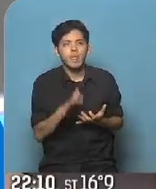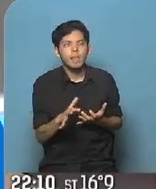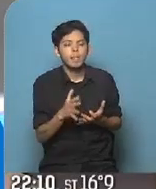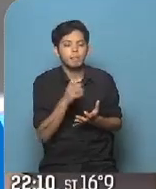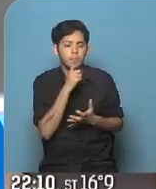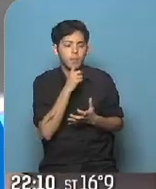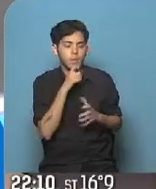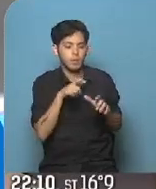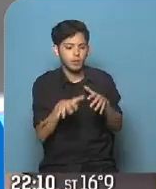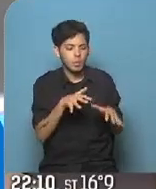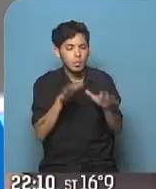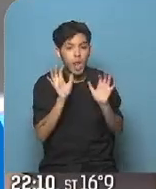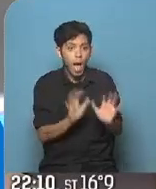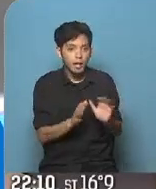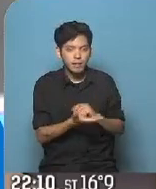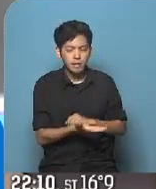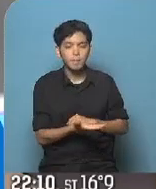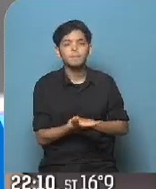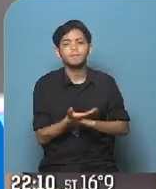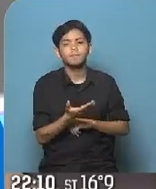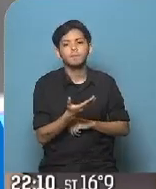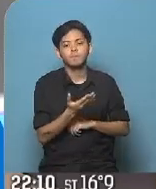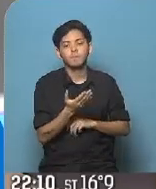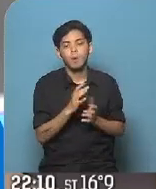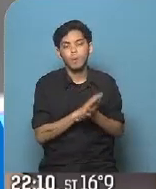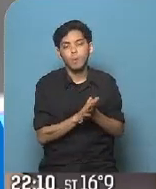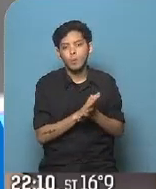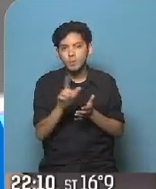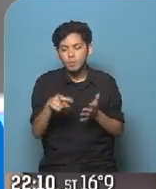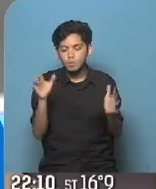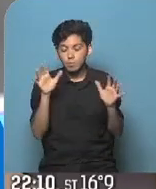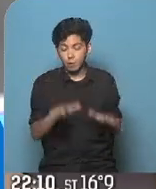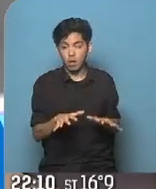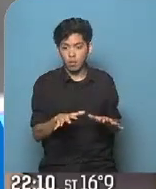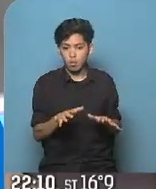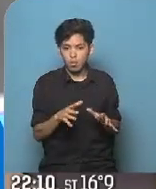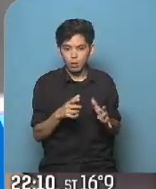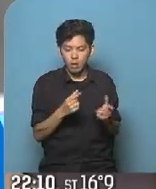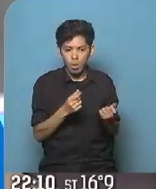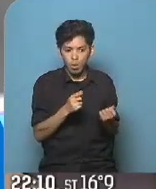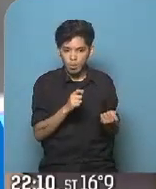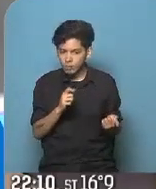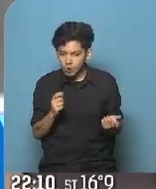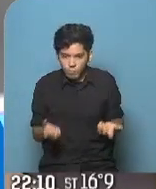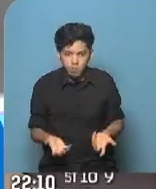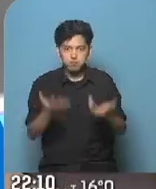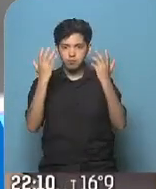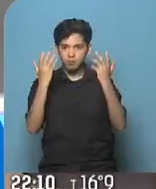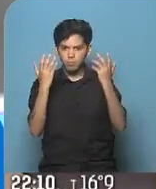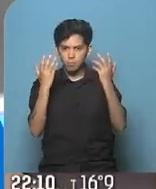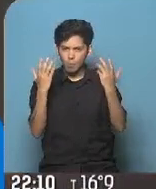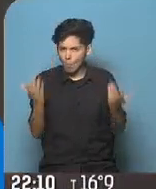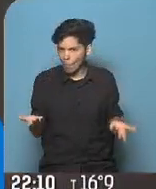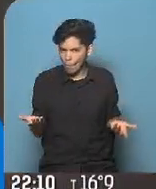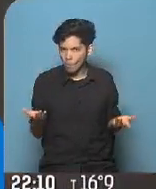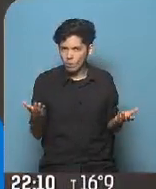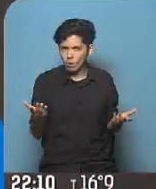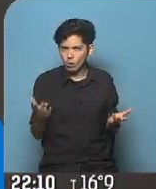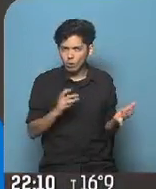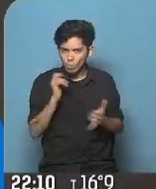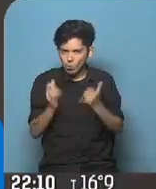episodio como este, que en principio lo que genera es un shock, la bolsa reaccione subiendo, como ocurrió ayer?